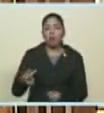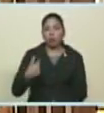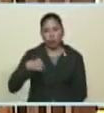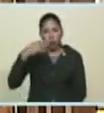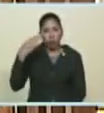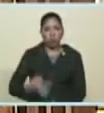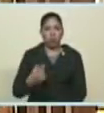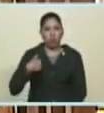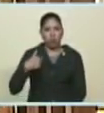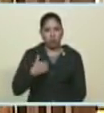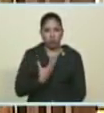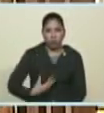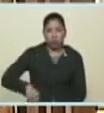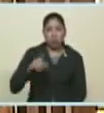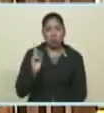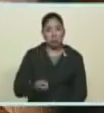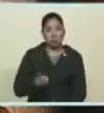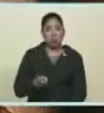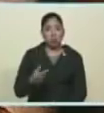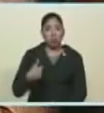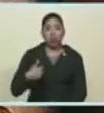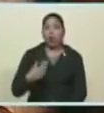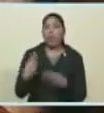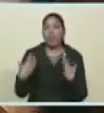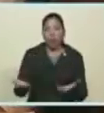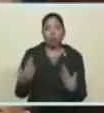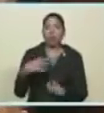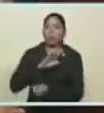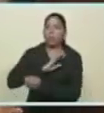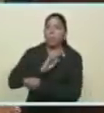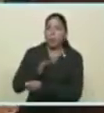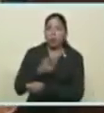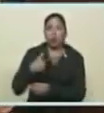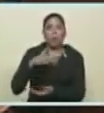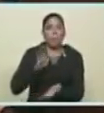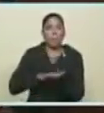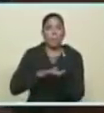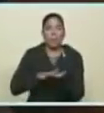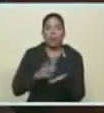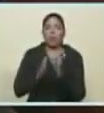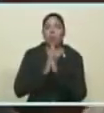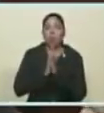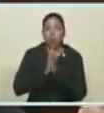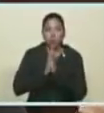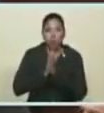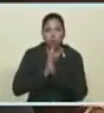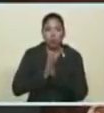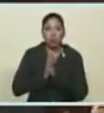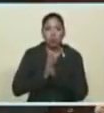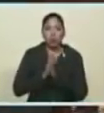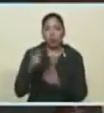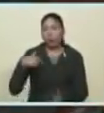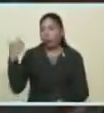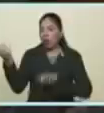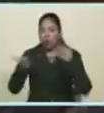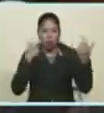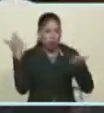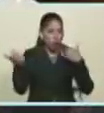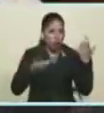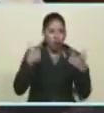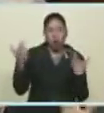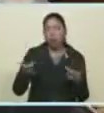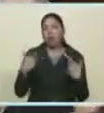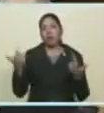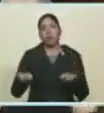como jefe de Estado, y así lo voy a exigir, lo voy a pedir y voy a buscarlo por todas las vías que estén a